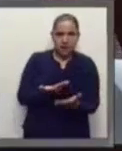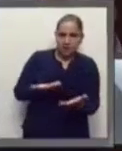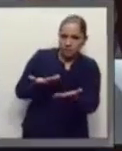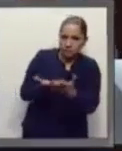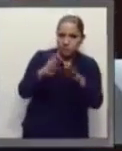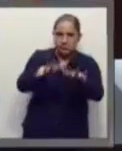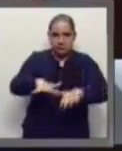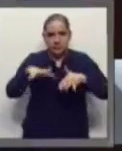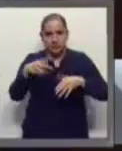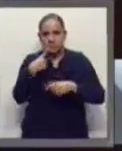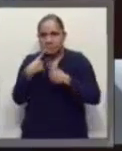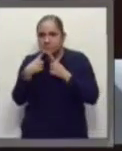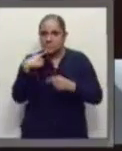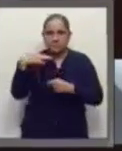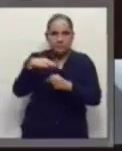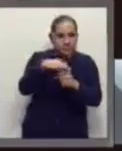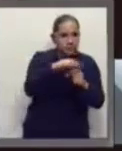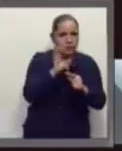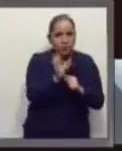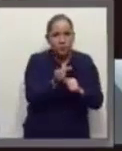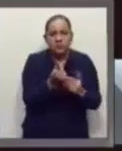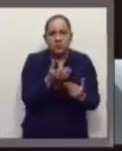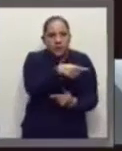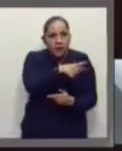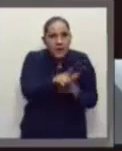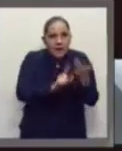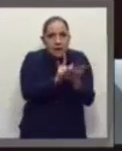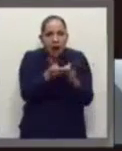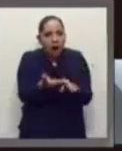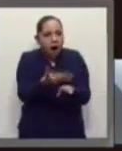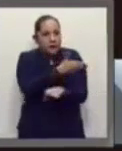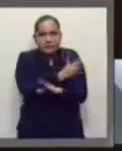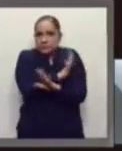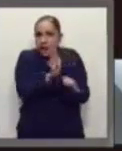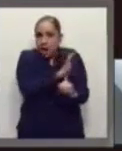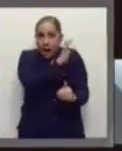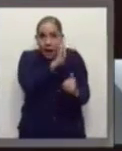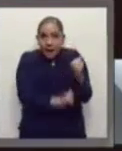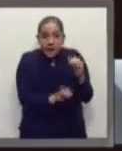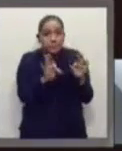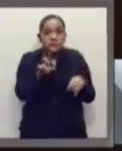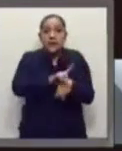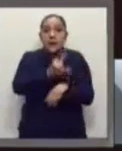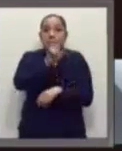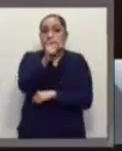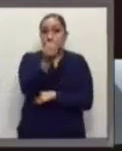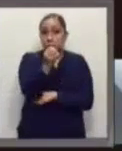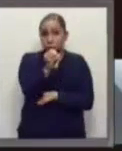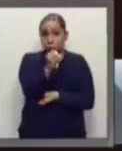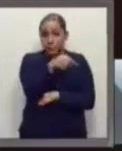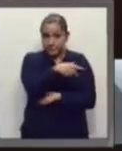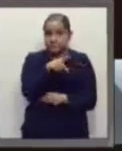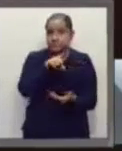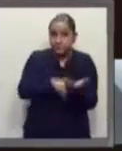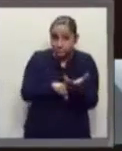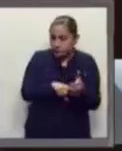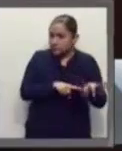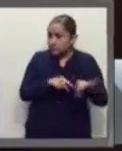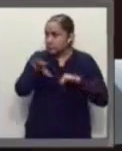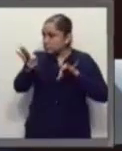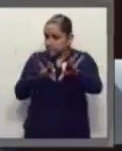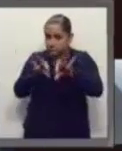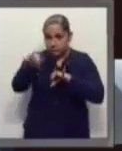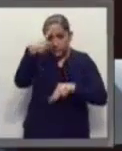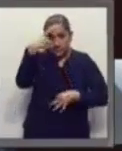norma cuya validez ya concluyó. Concluyó el 20 de octubre al actualizar el supuesto de